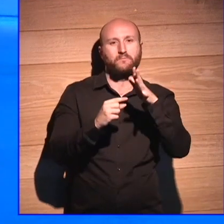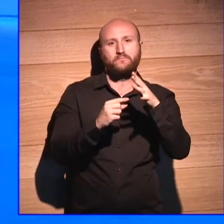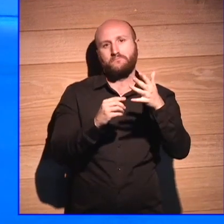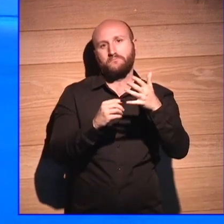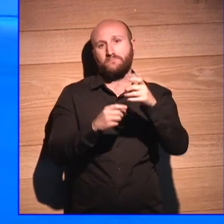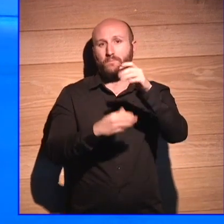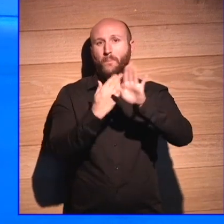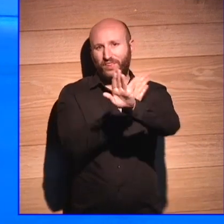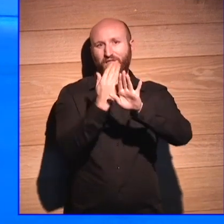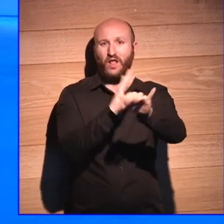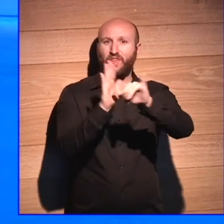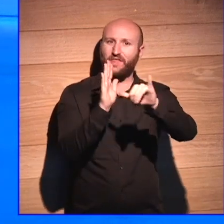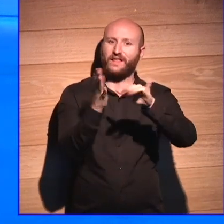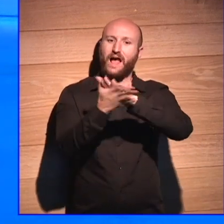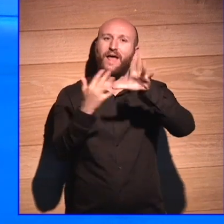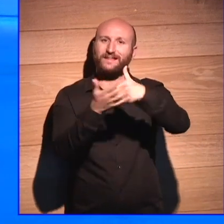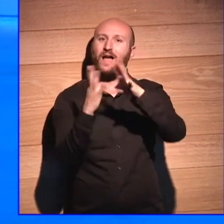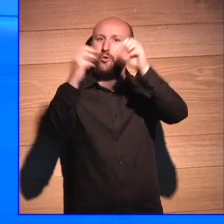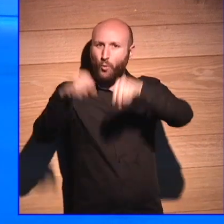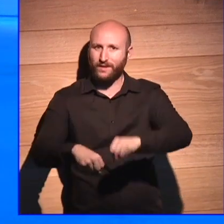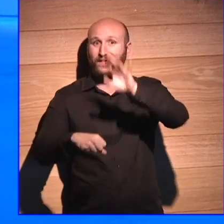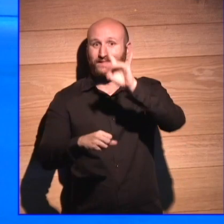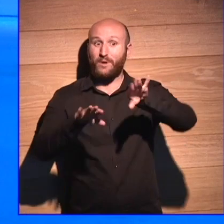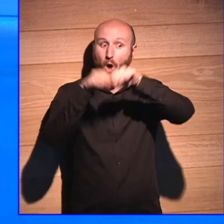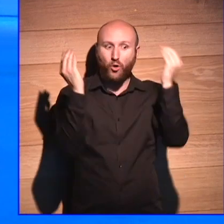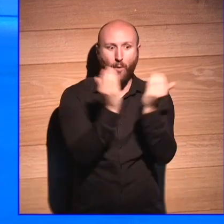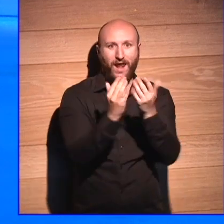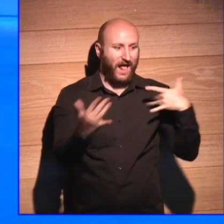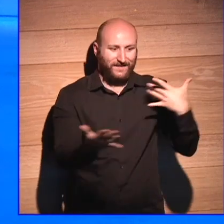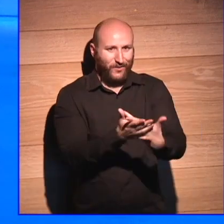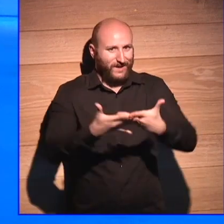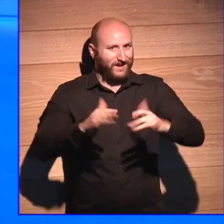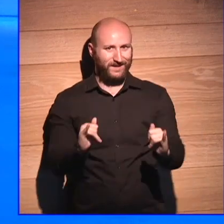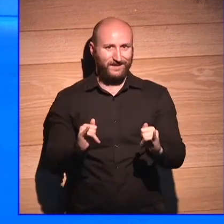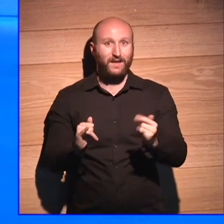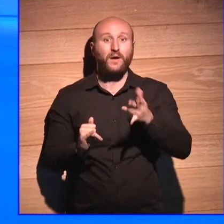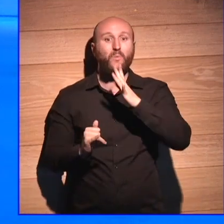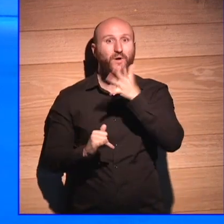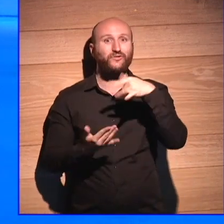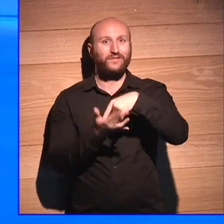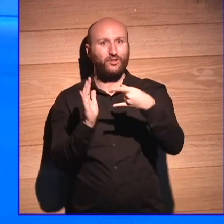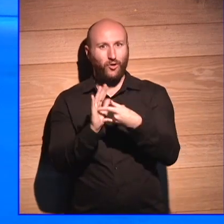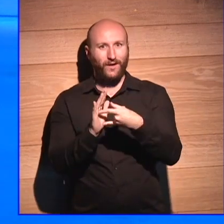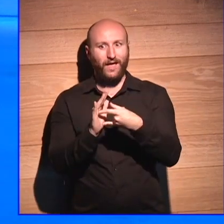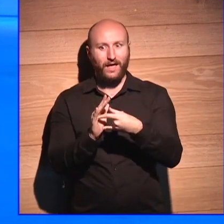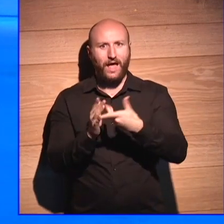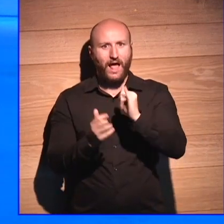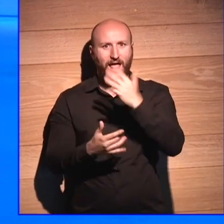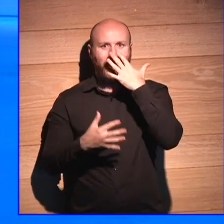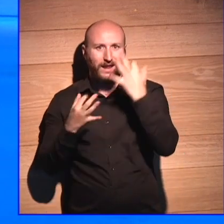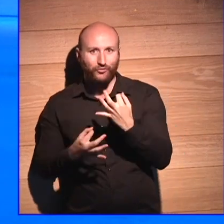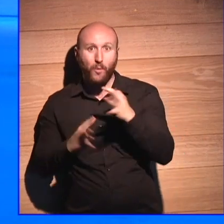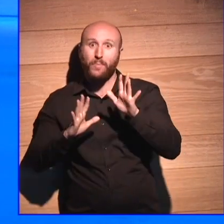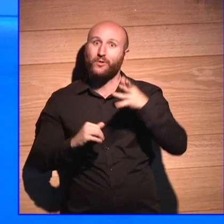más próximos, pero no a este nivel más global. Entonces, quiero decir con ello que, claro, la tecnología le vemos los riesgos,